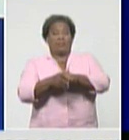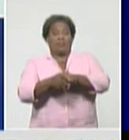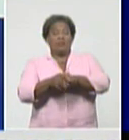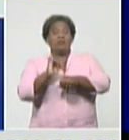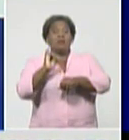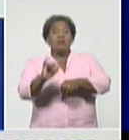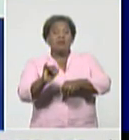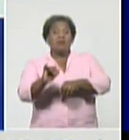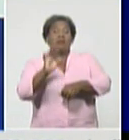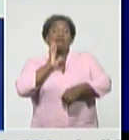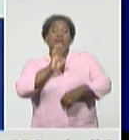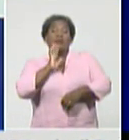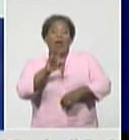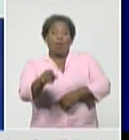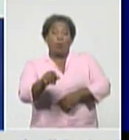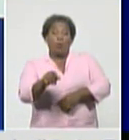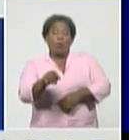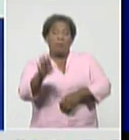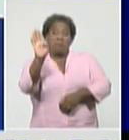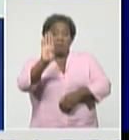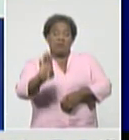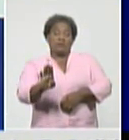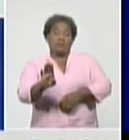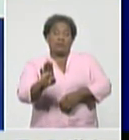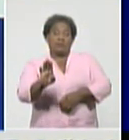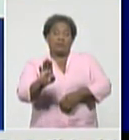en Brasil alcanza